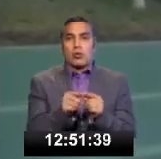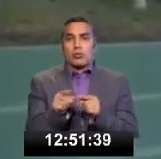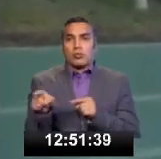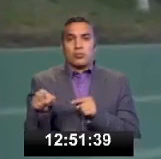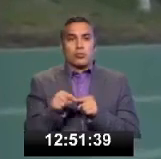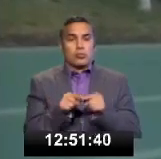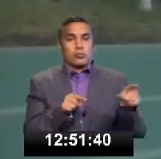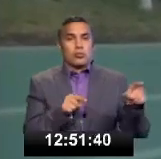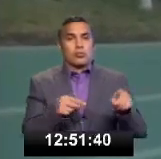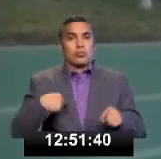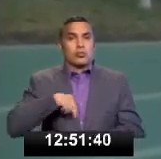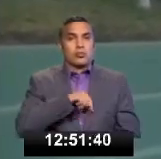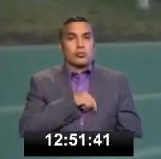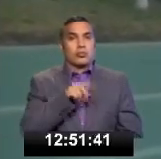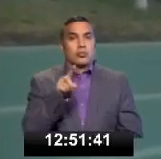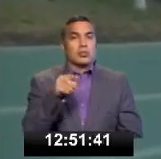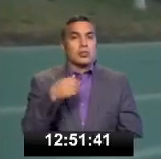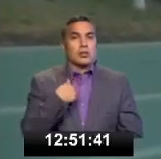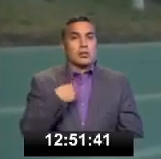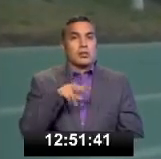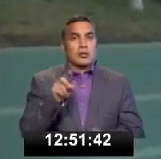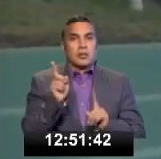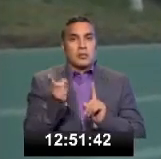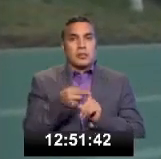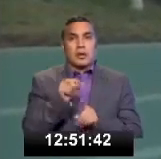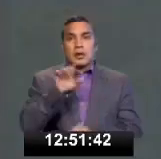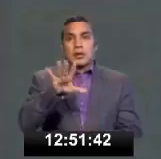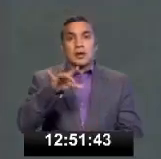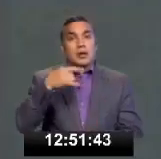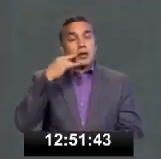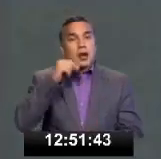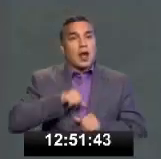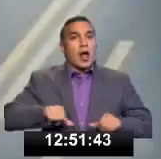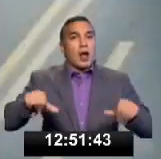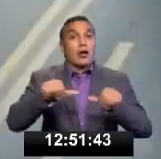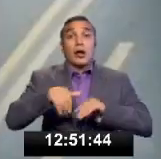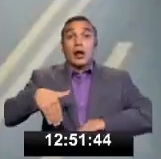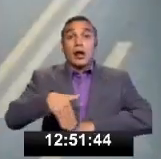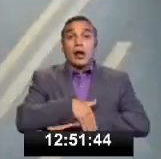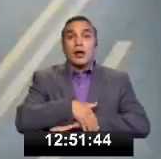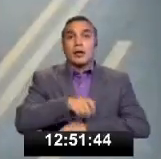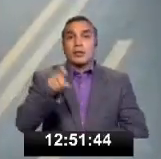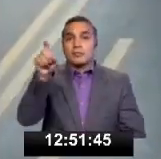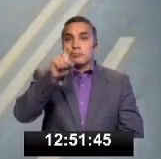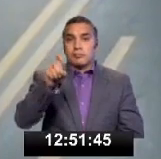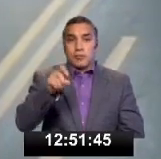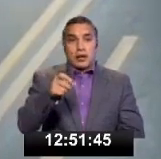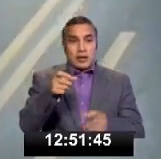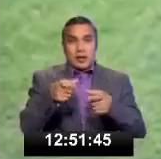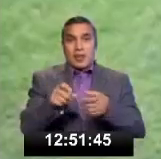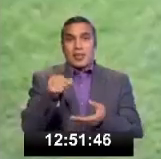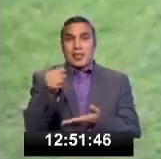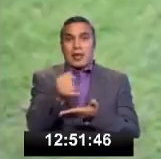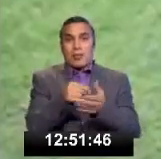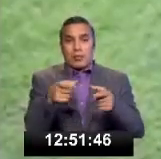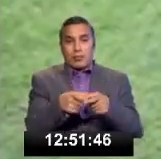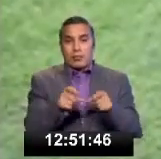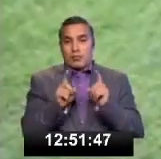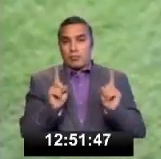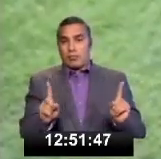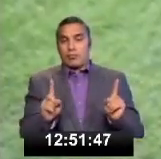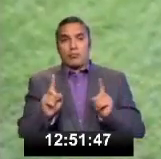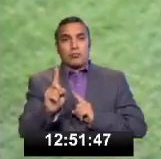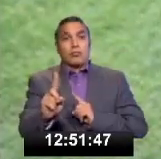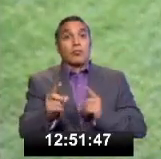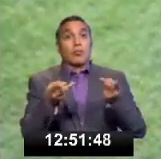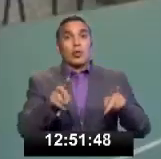Nosotros prevemos que inicialmente haya 5 niños por aula. En los pasillos se pintaron figuras para marcar el distanciamiento social. Hay